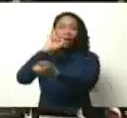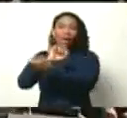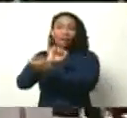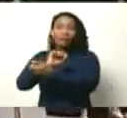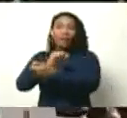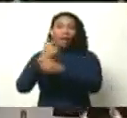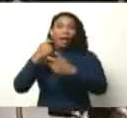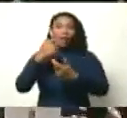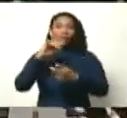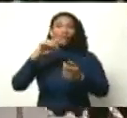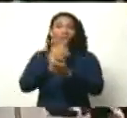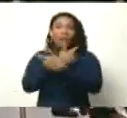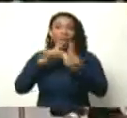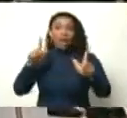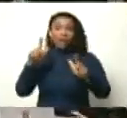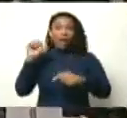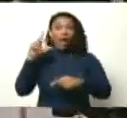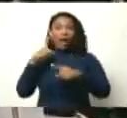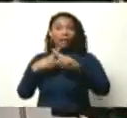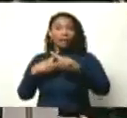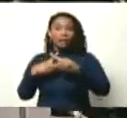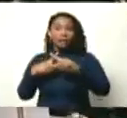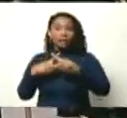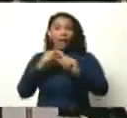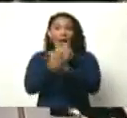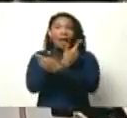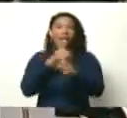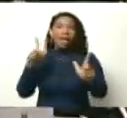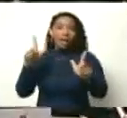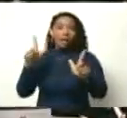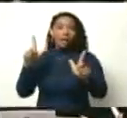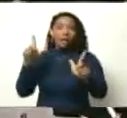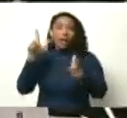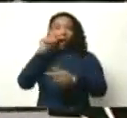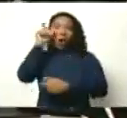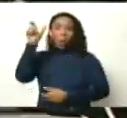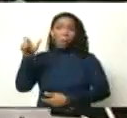Saab! ¡Free Alex Saab!